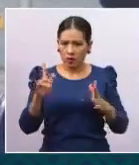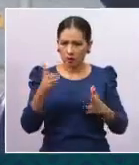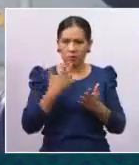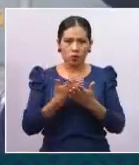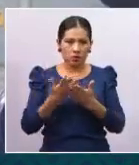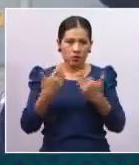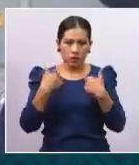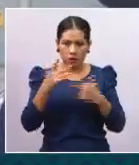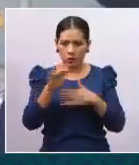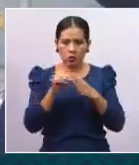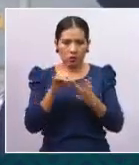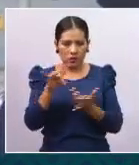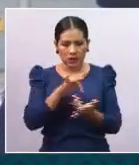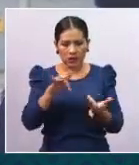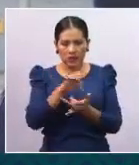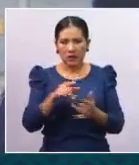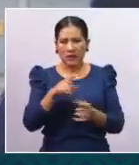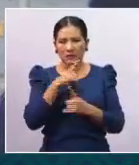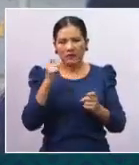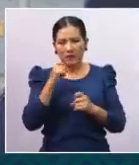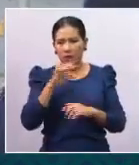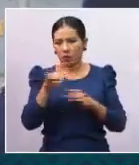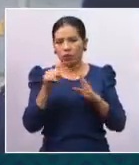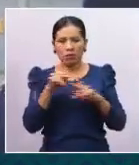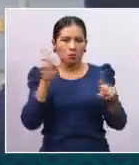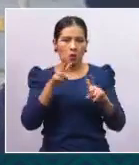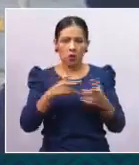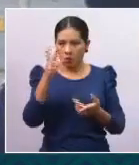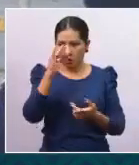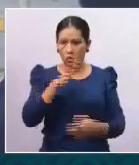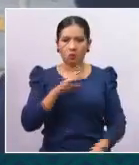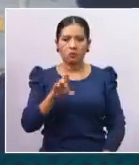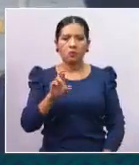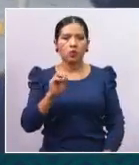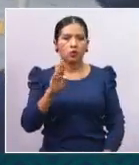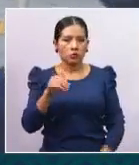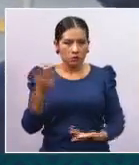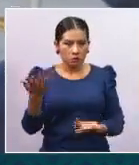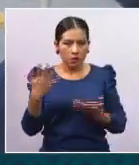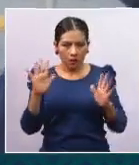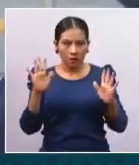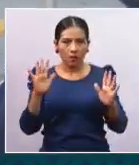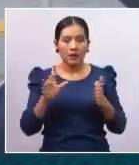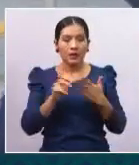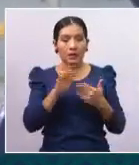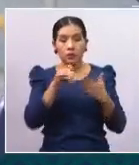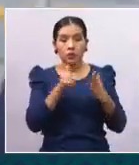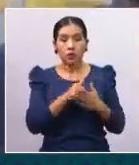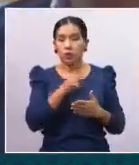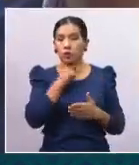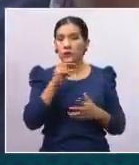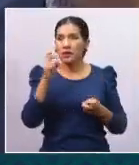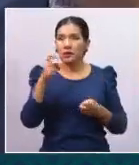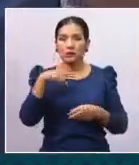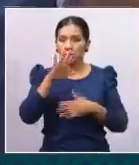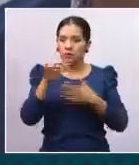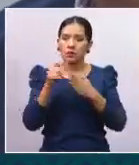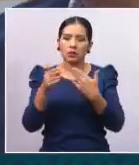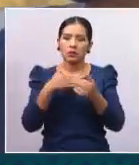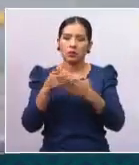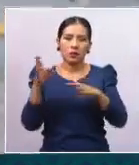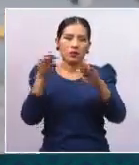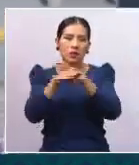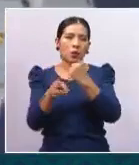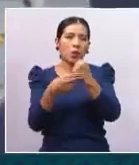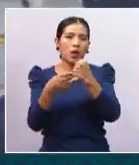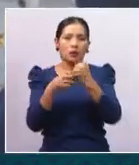la pornografía infantil que producía Lucho Roma? ¿Y qué hizo? Mandó a la Congregación de la Doctrina de la Fe en Roma, donde se duermen las denuncias. ¿Por